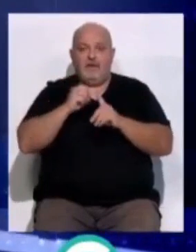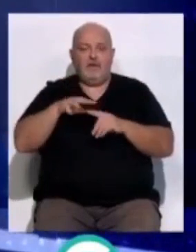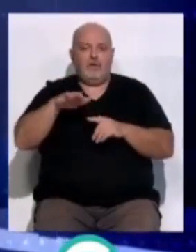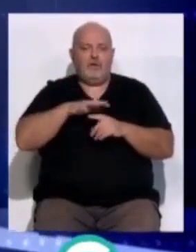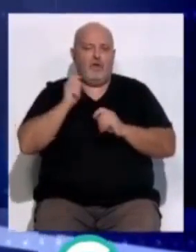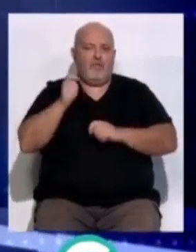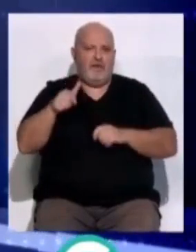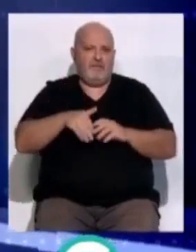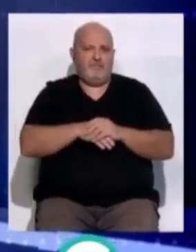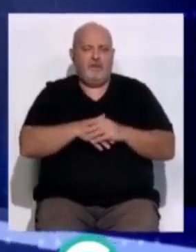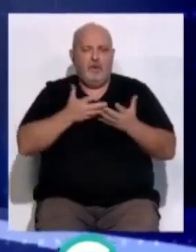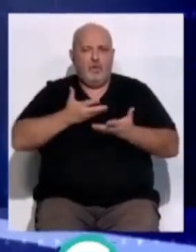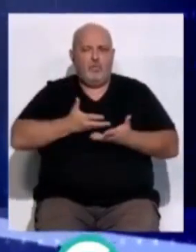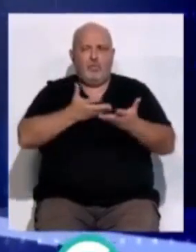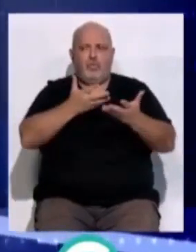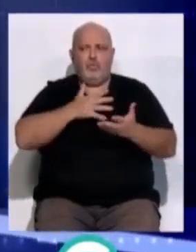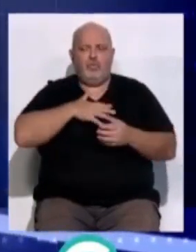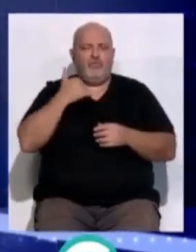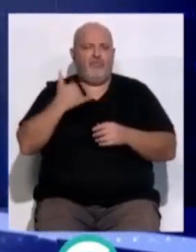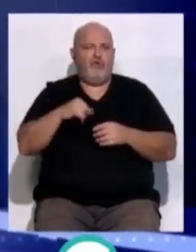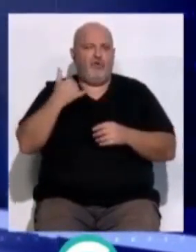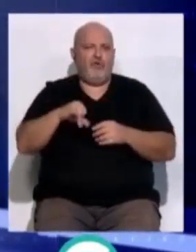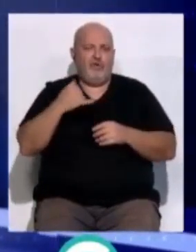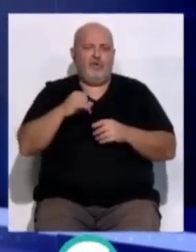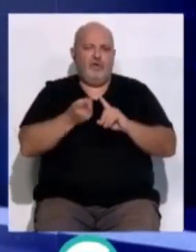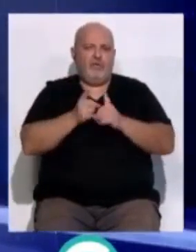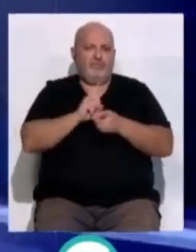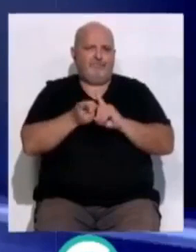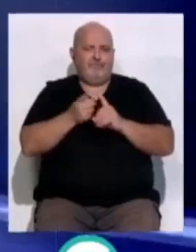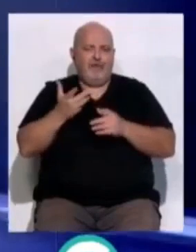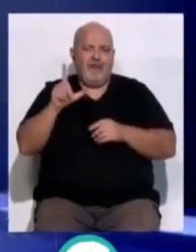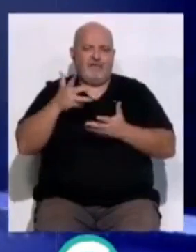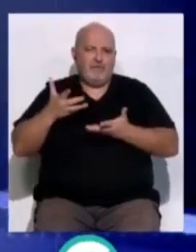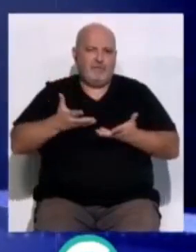mínima de Olvera. Los vientos soplarán de flojos variables y de levante.